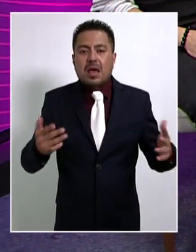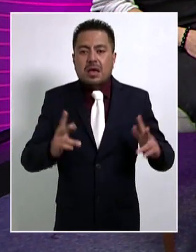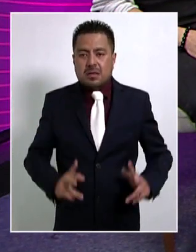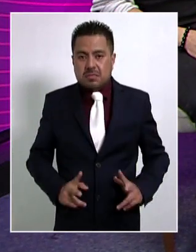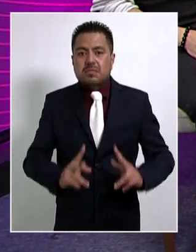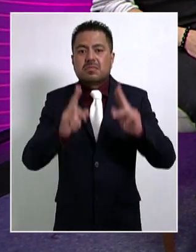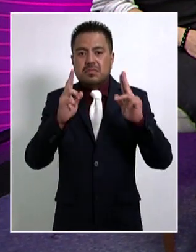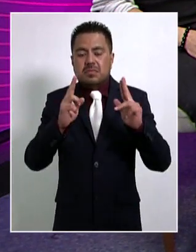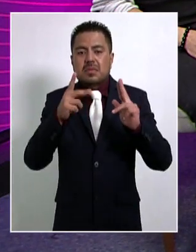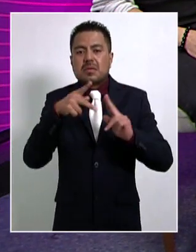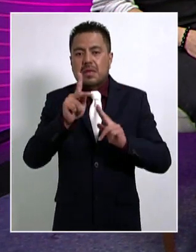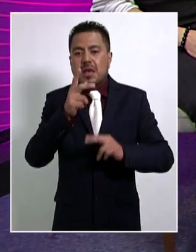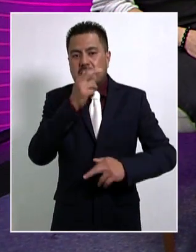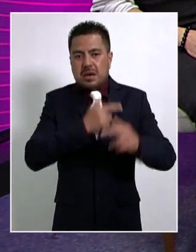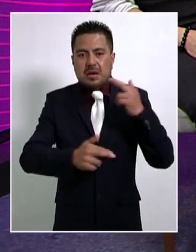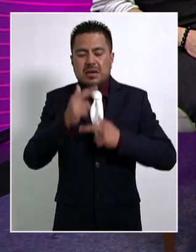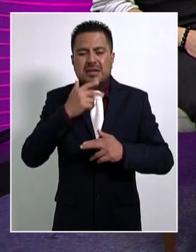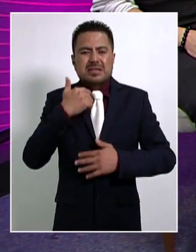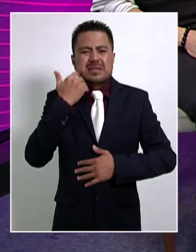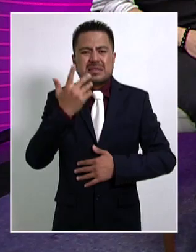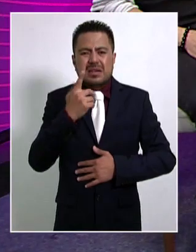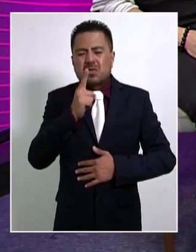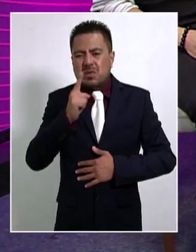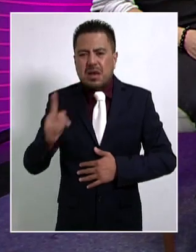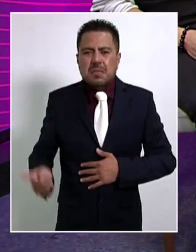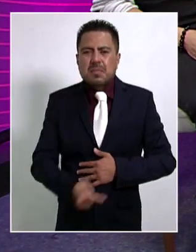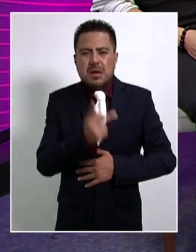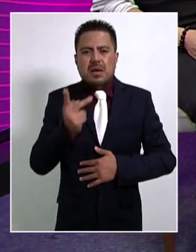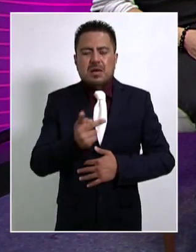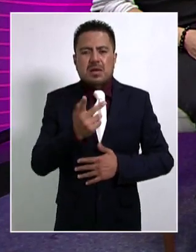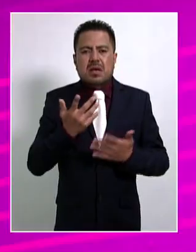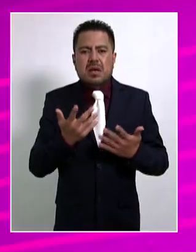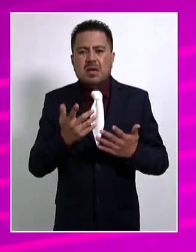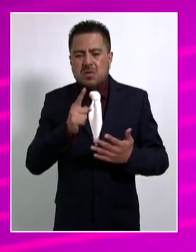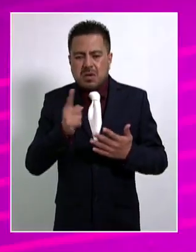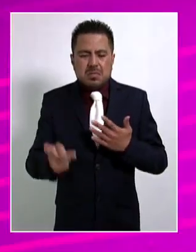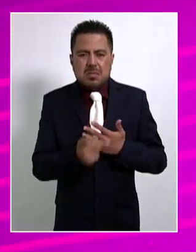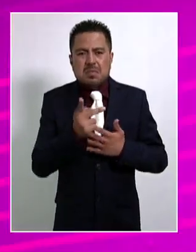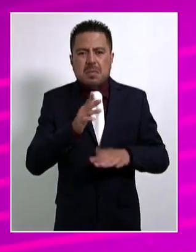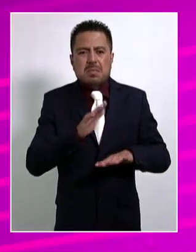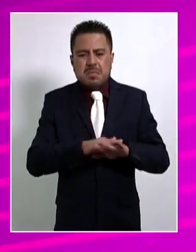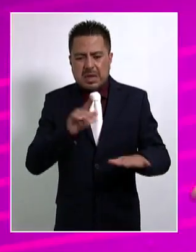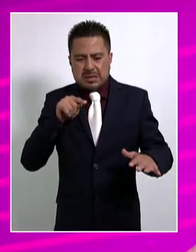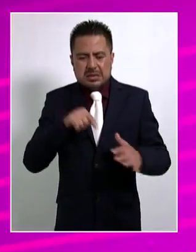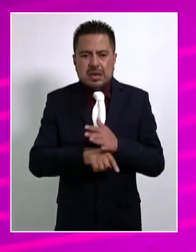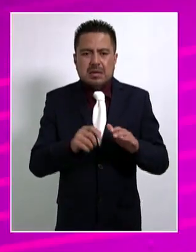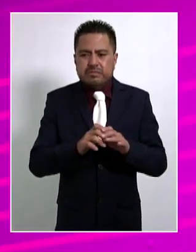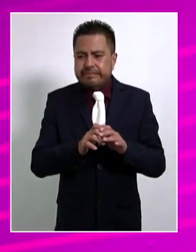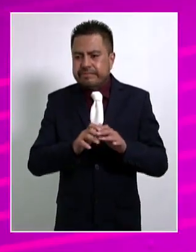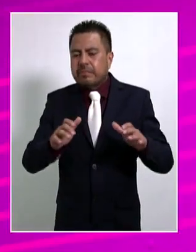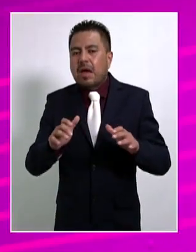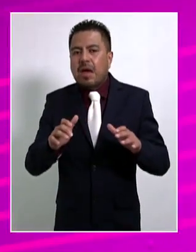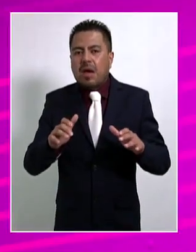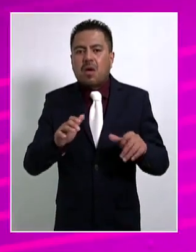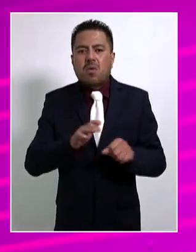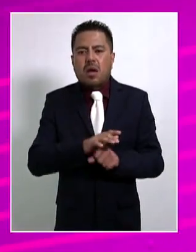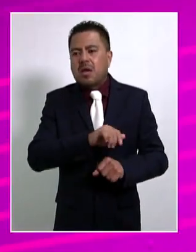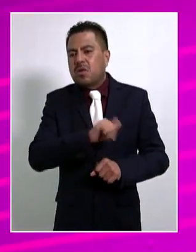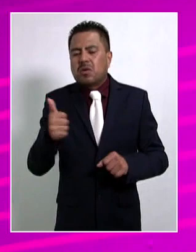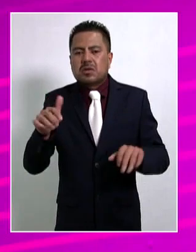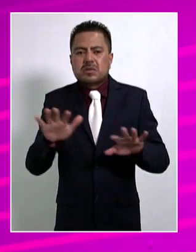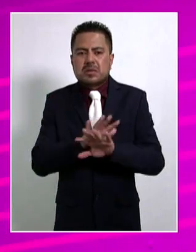una pausa, pero al regreso quisiera hacerles unas preguntas un poco más amplias acerca de qué otras